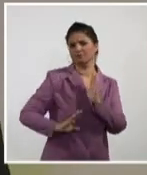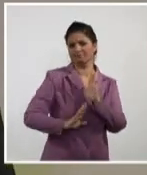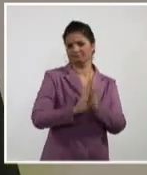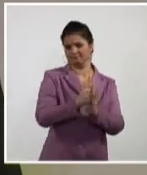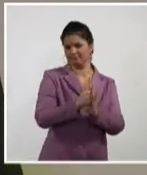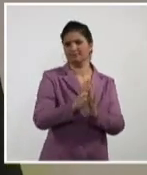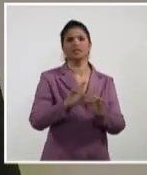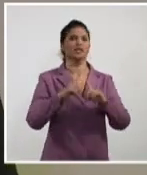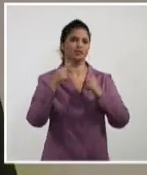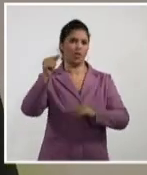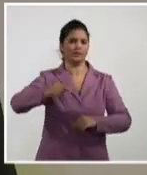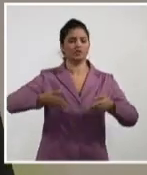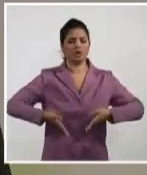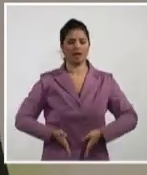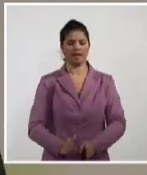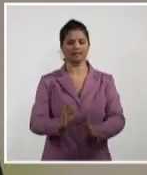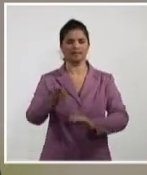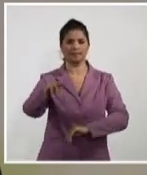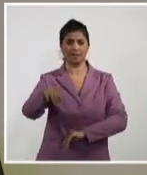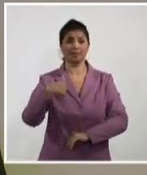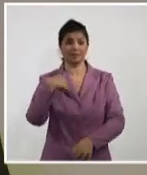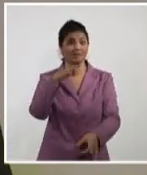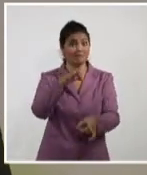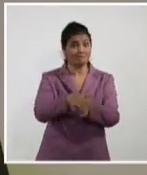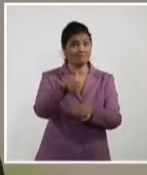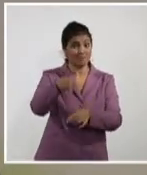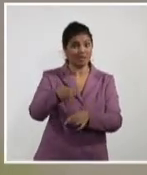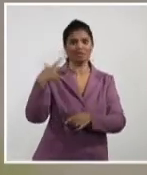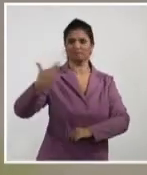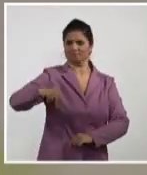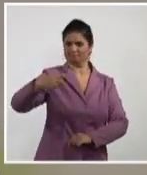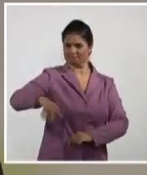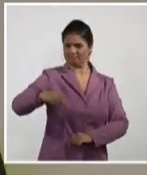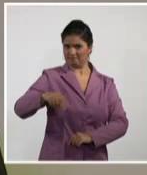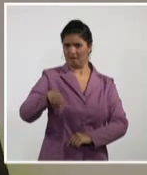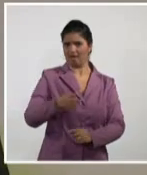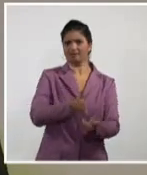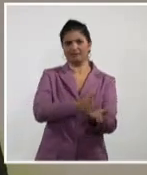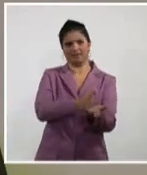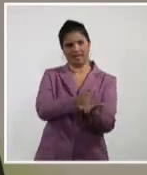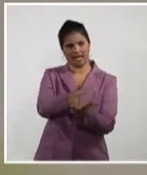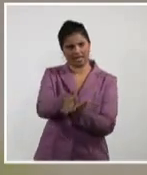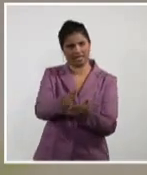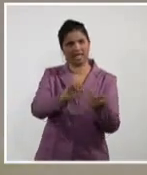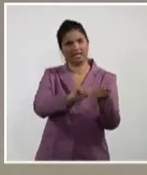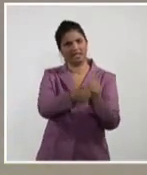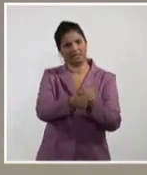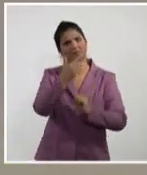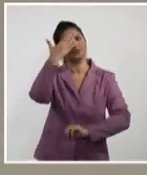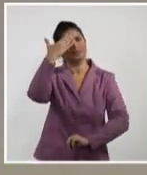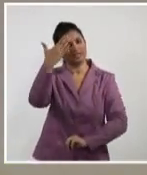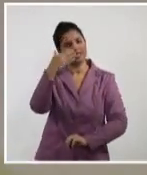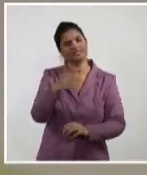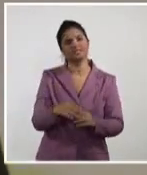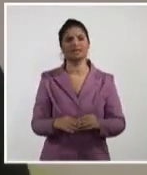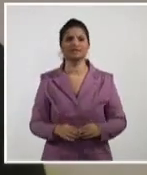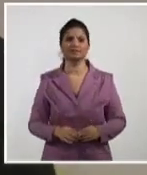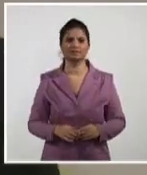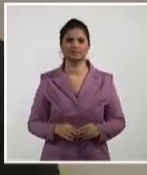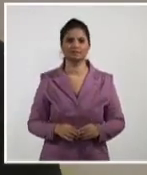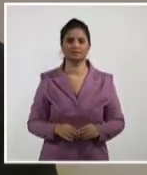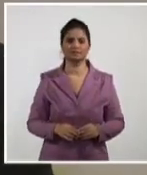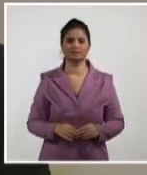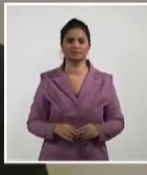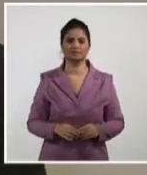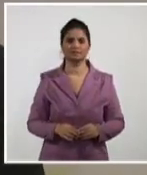donde inicié los primeros días de mi carrera deportiva, inicié en lo que fue la práctica del deporte de la